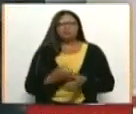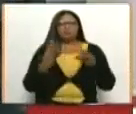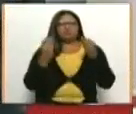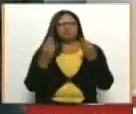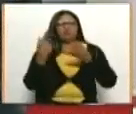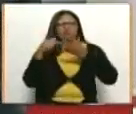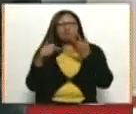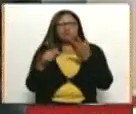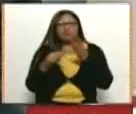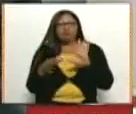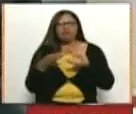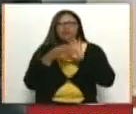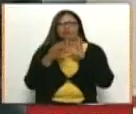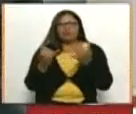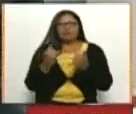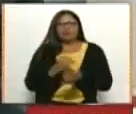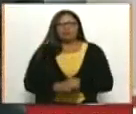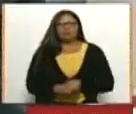mucha de esa relación que está